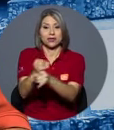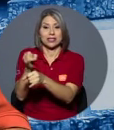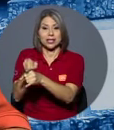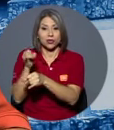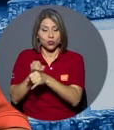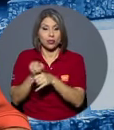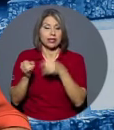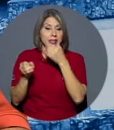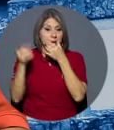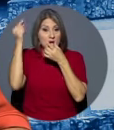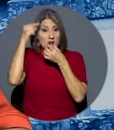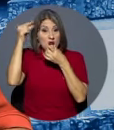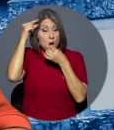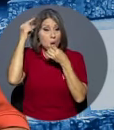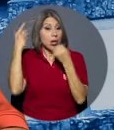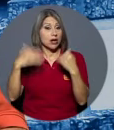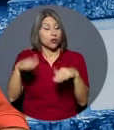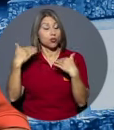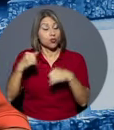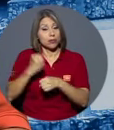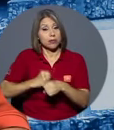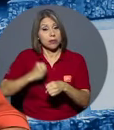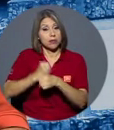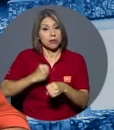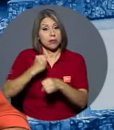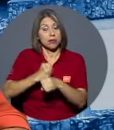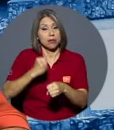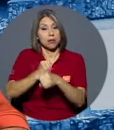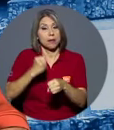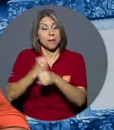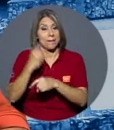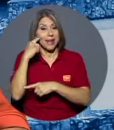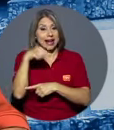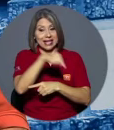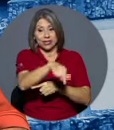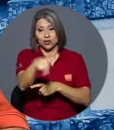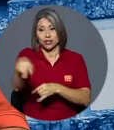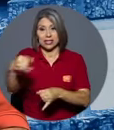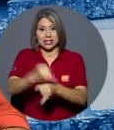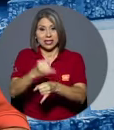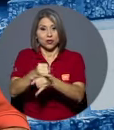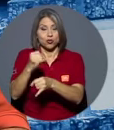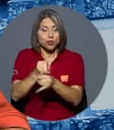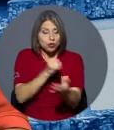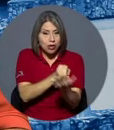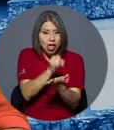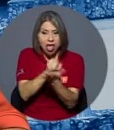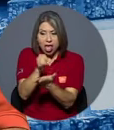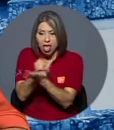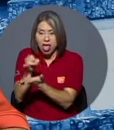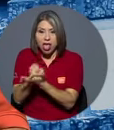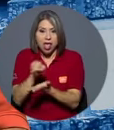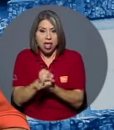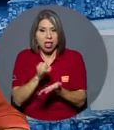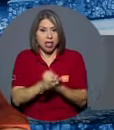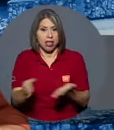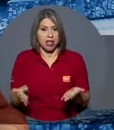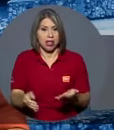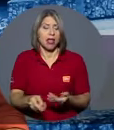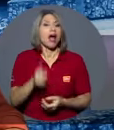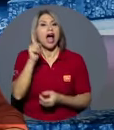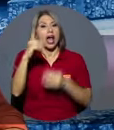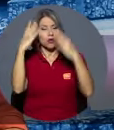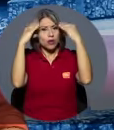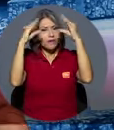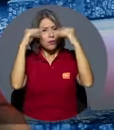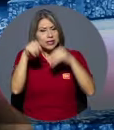país. El gobierno hace una inversión muy importante en la operación de estos centros de investigación, hay una